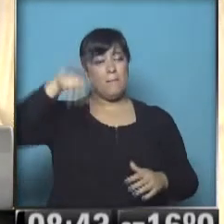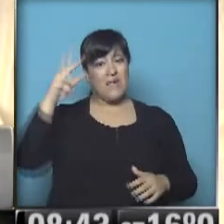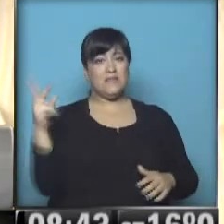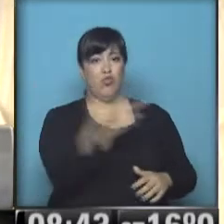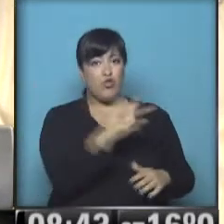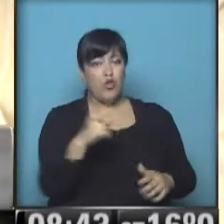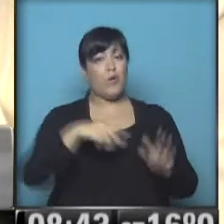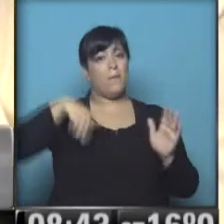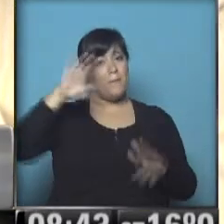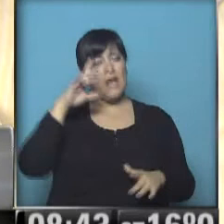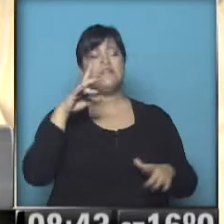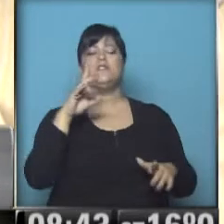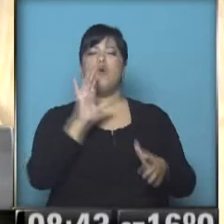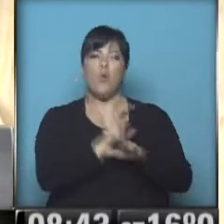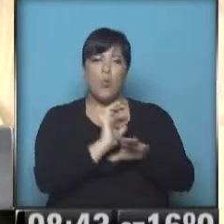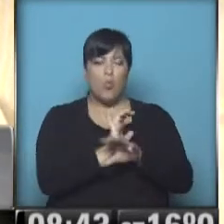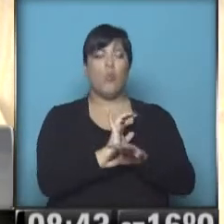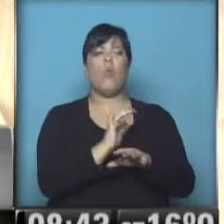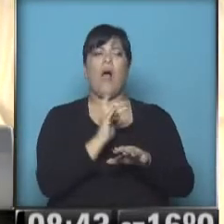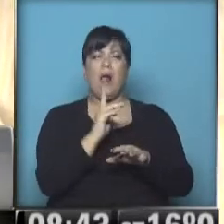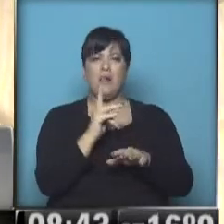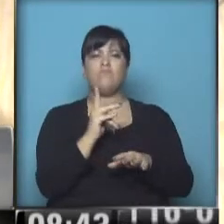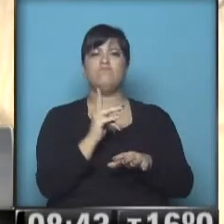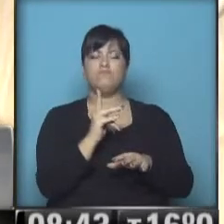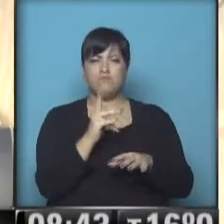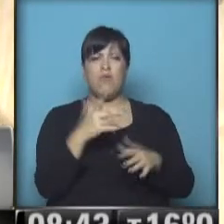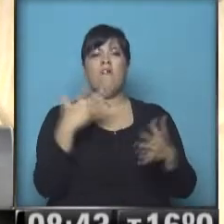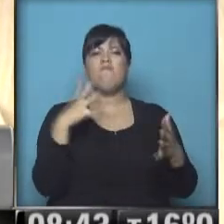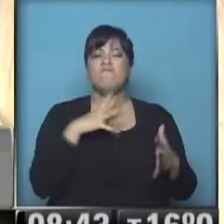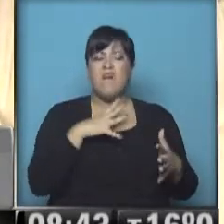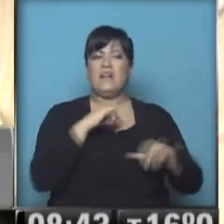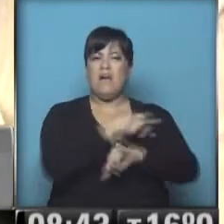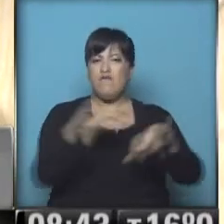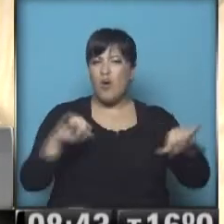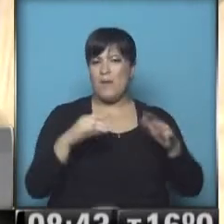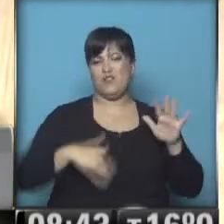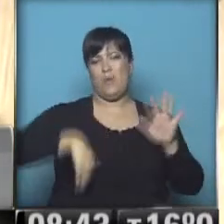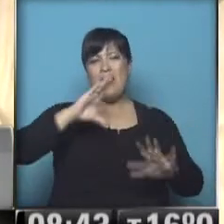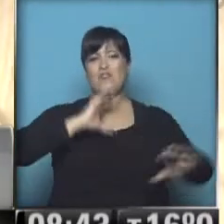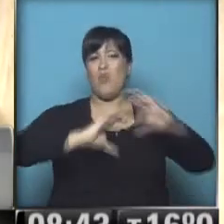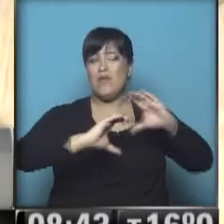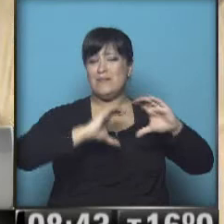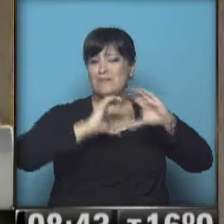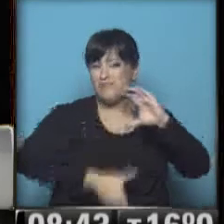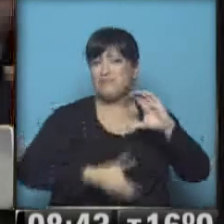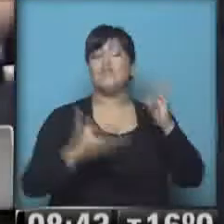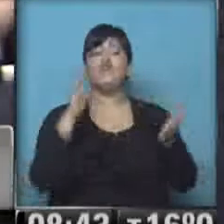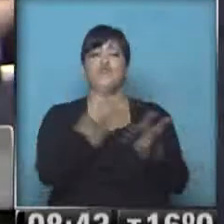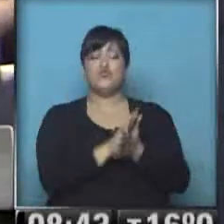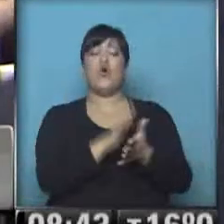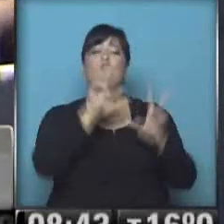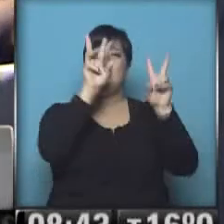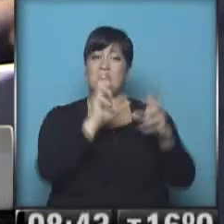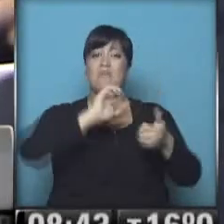que sufren la falta de información y de comunicación en el tema de salud